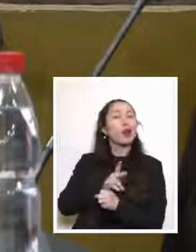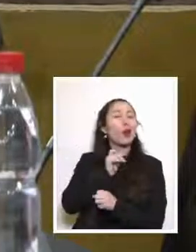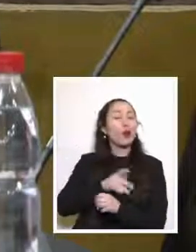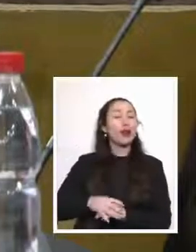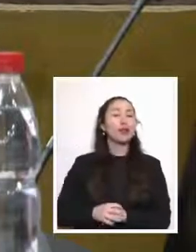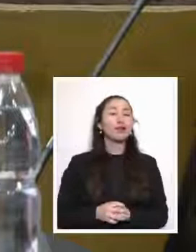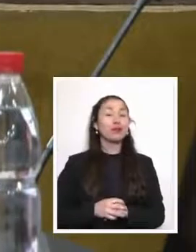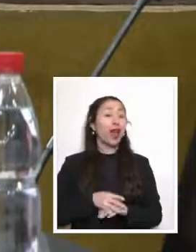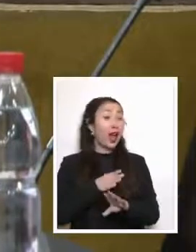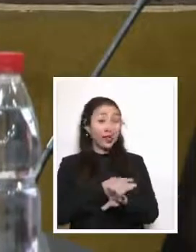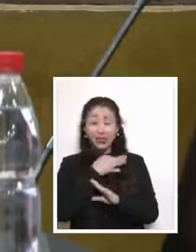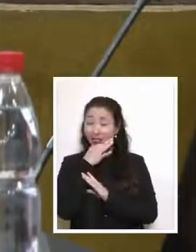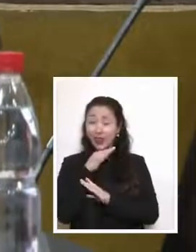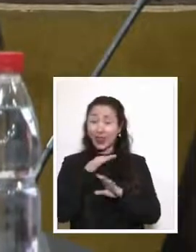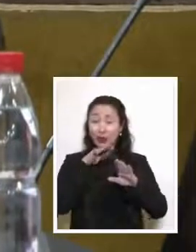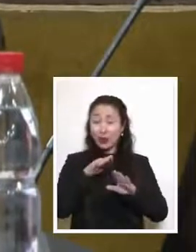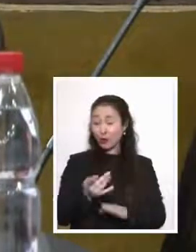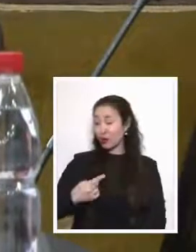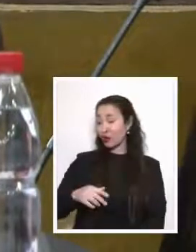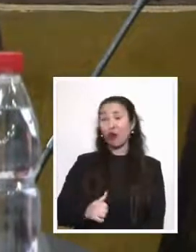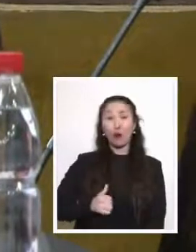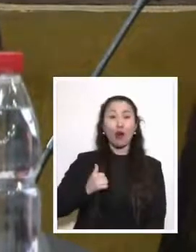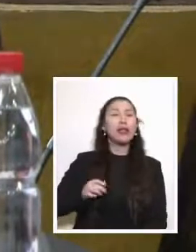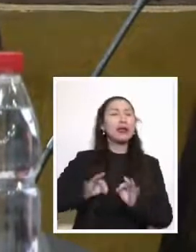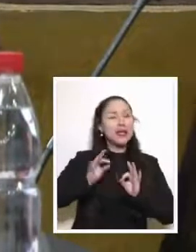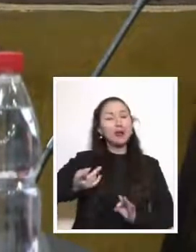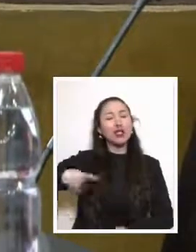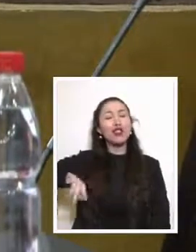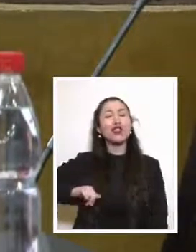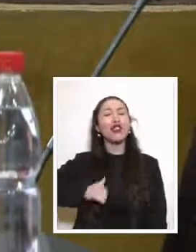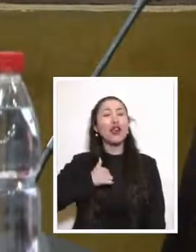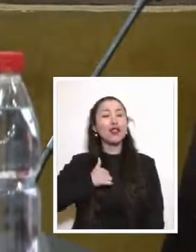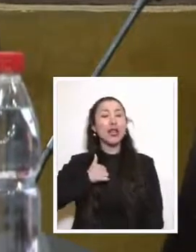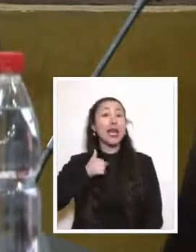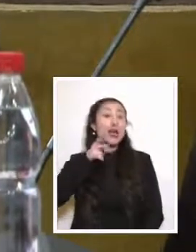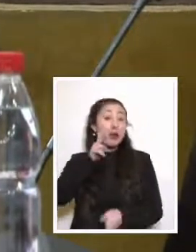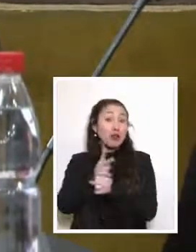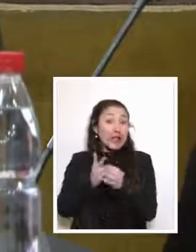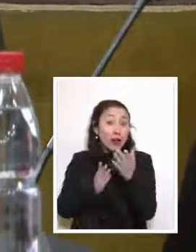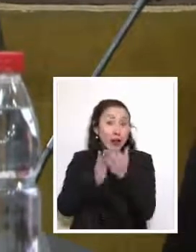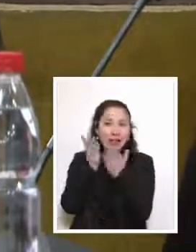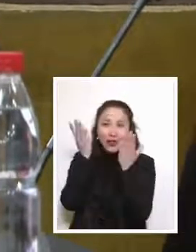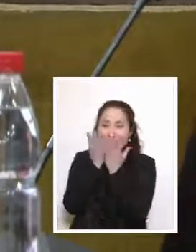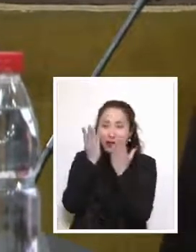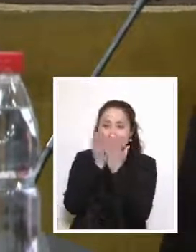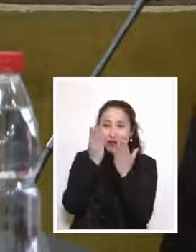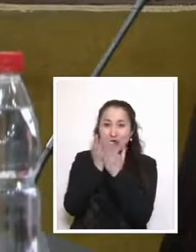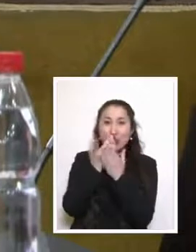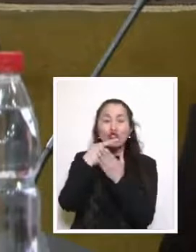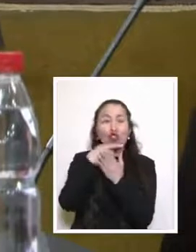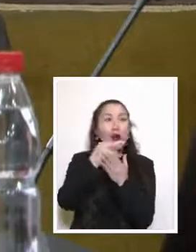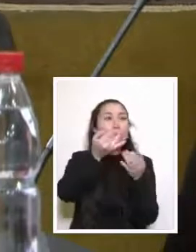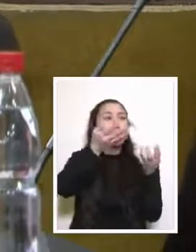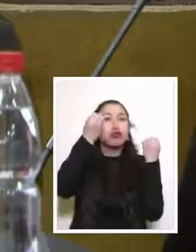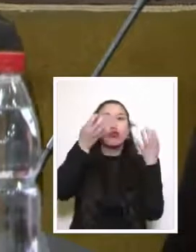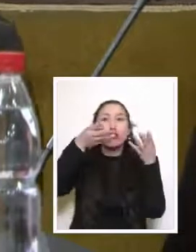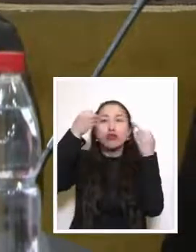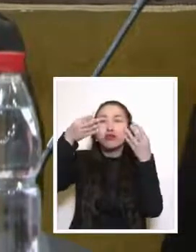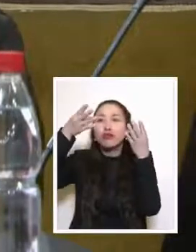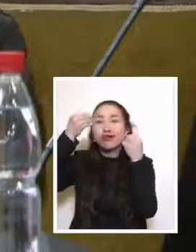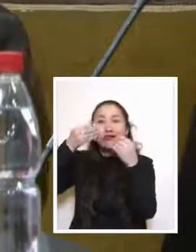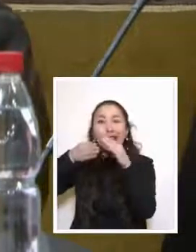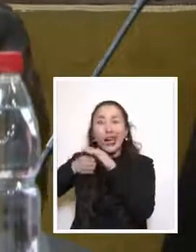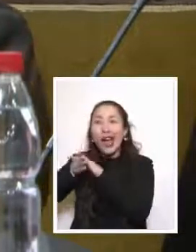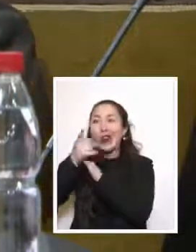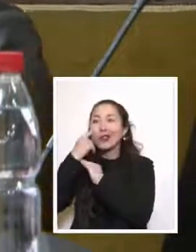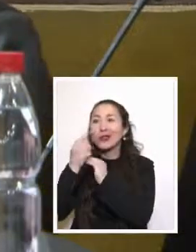Como dije antes, como jóvenes especialmente y como profesores de información, tenemos mucho acceso al conocimiento. Yo me acuerdo,